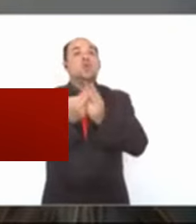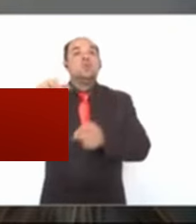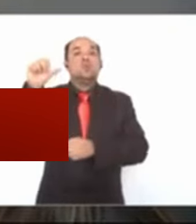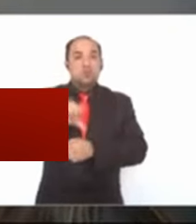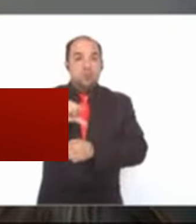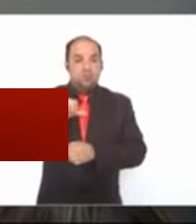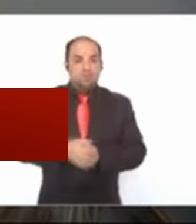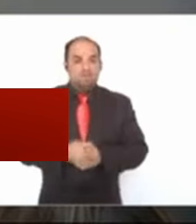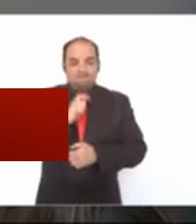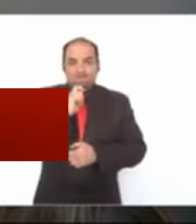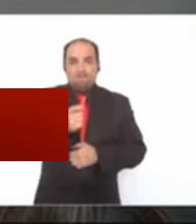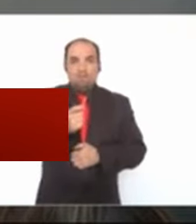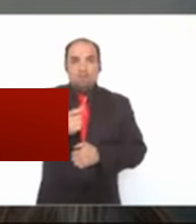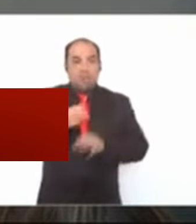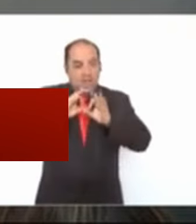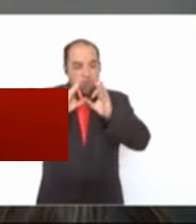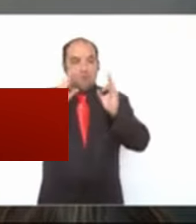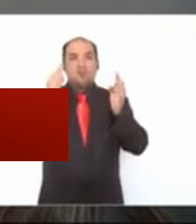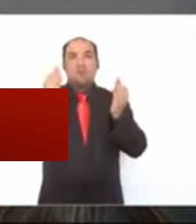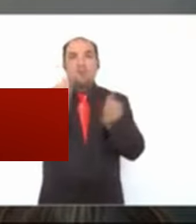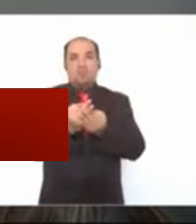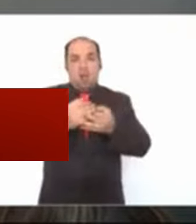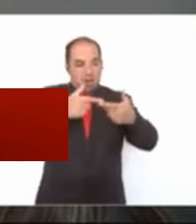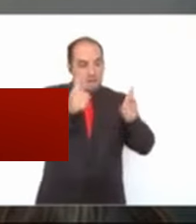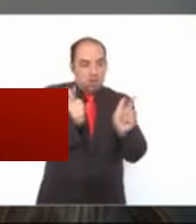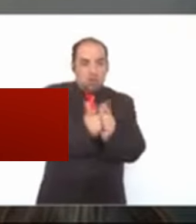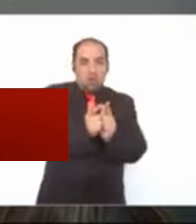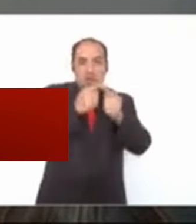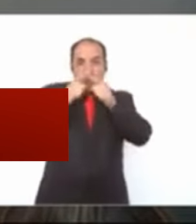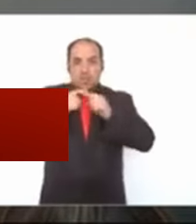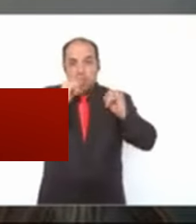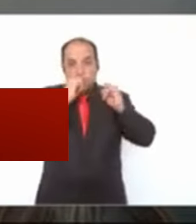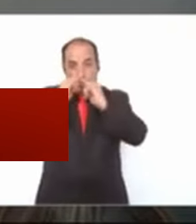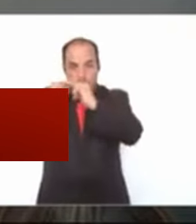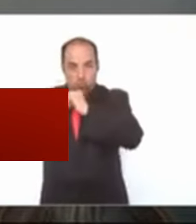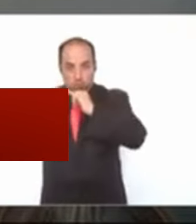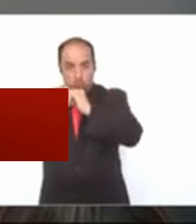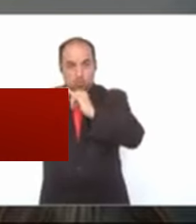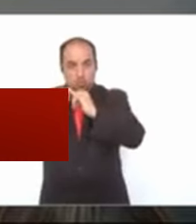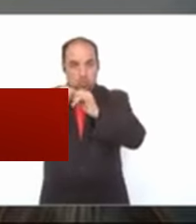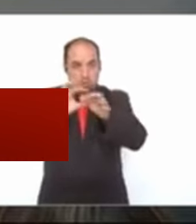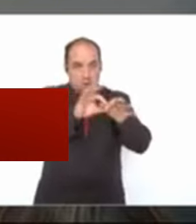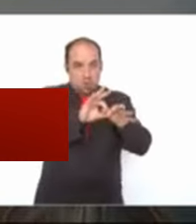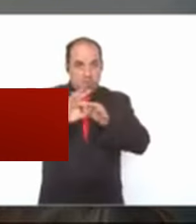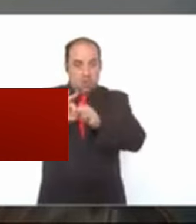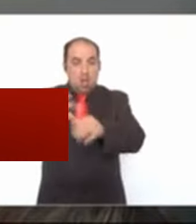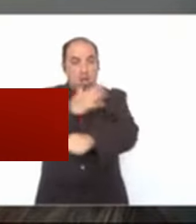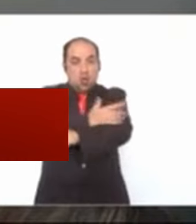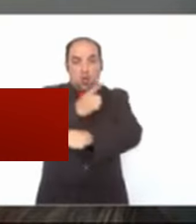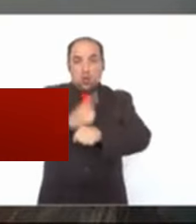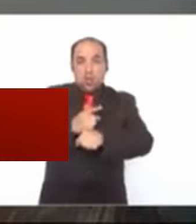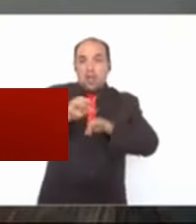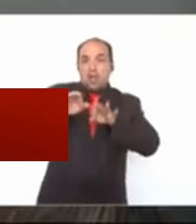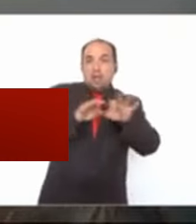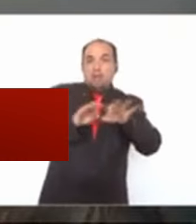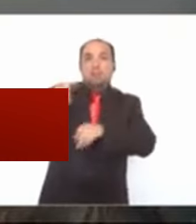Se trata de conformar este grupo interinstitucional que coordine todas las